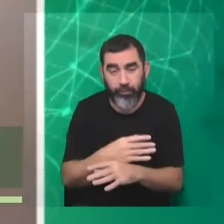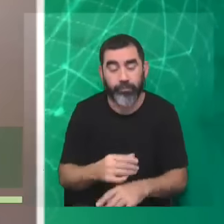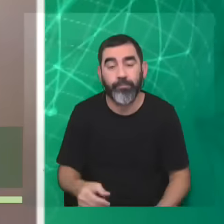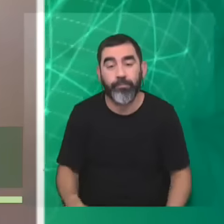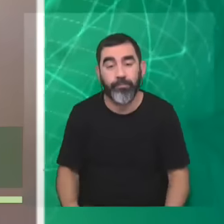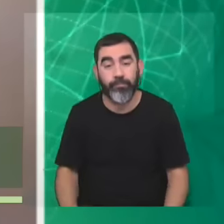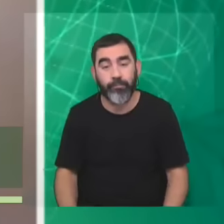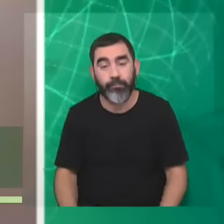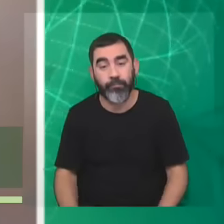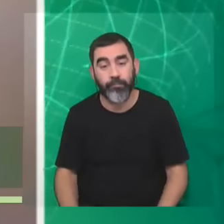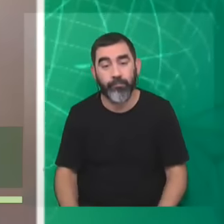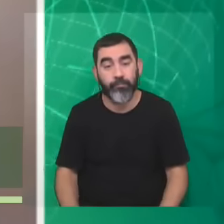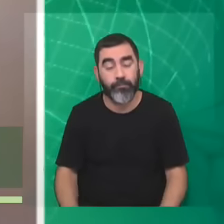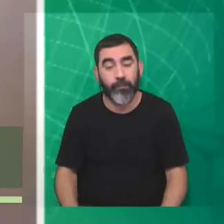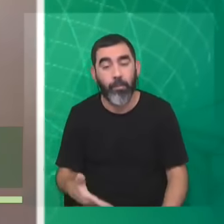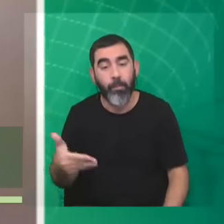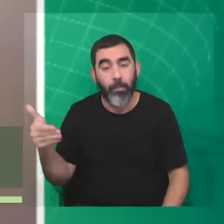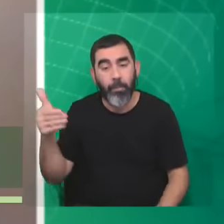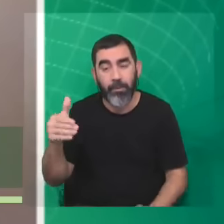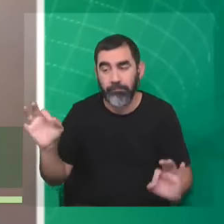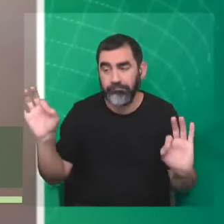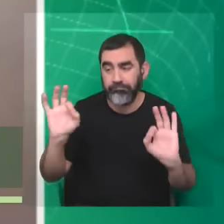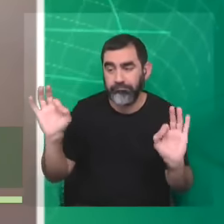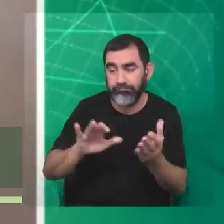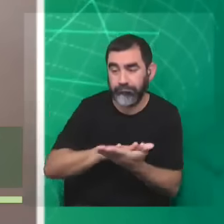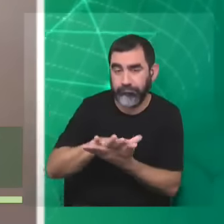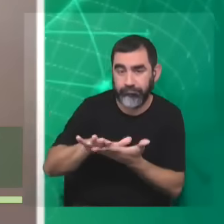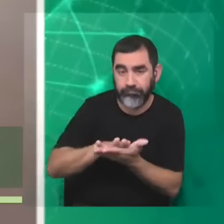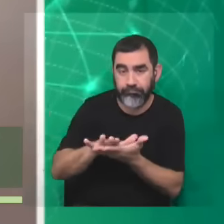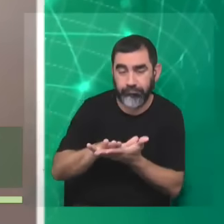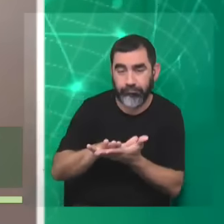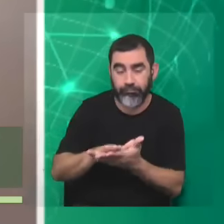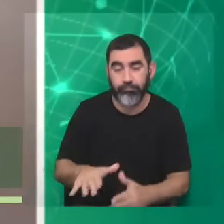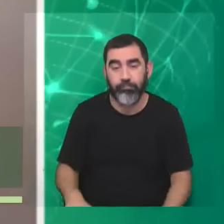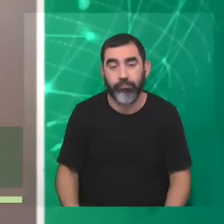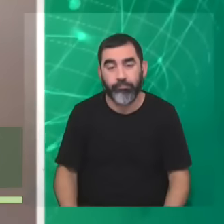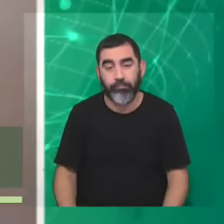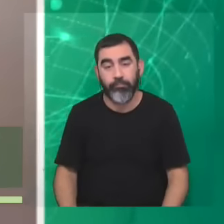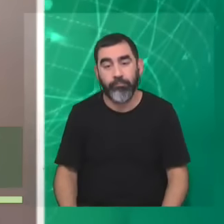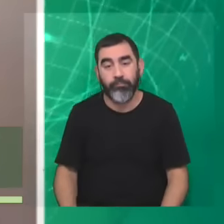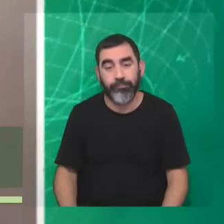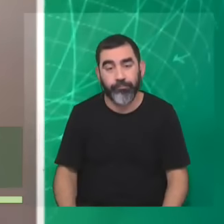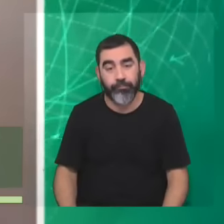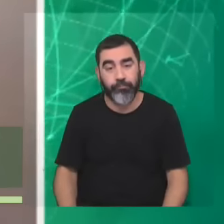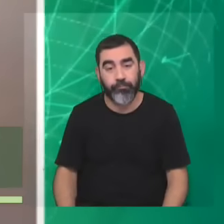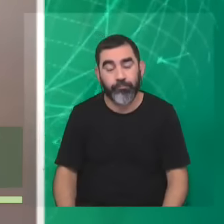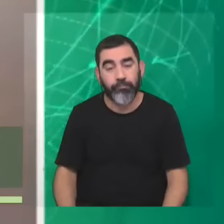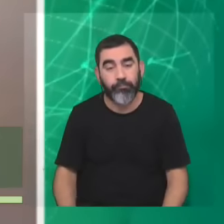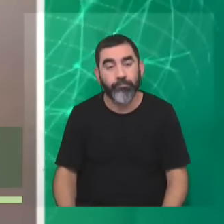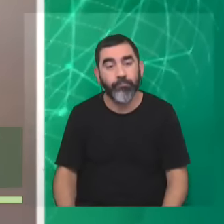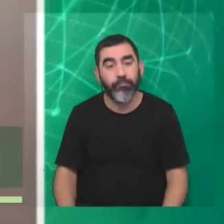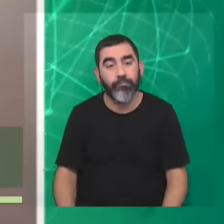eh la participación fue nula no en esta ocasión como suele